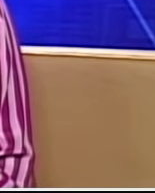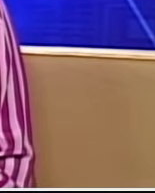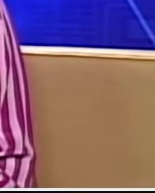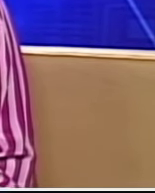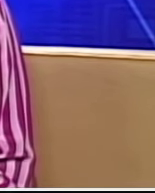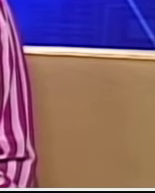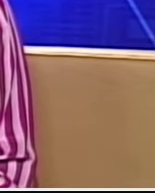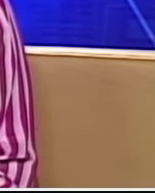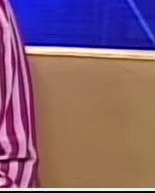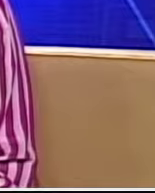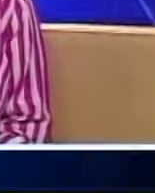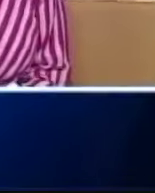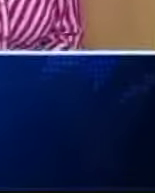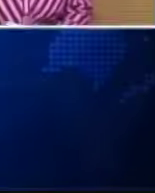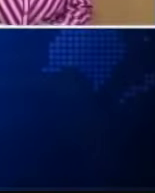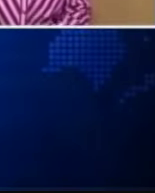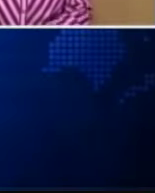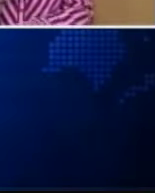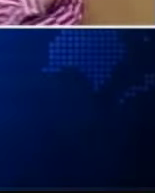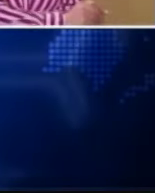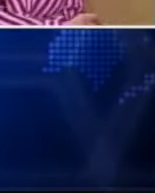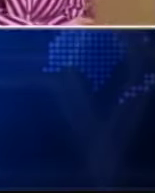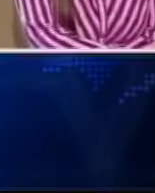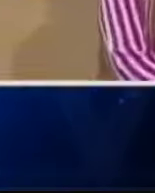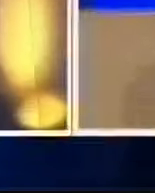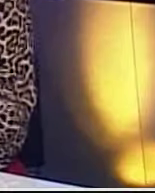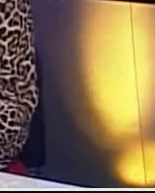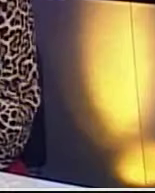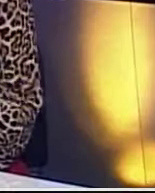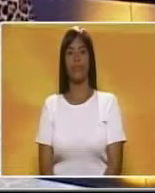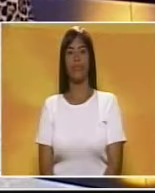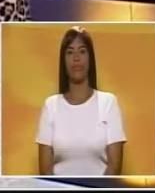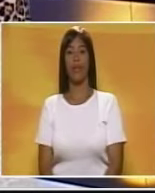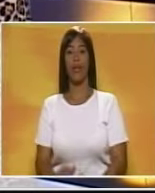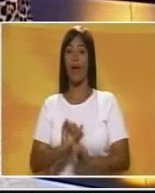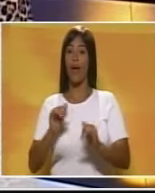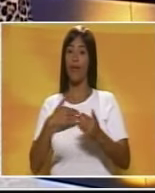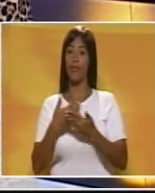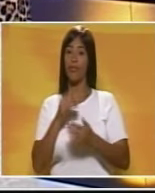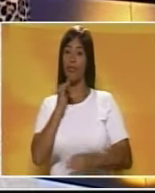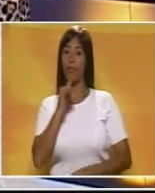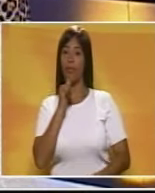también. Que tengan todos feliz tarde. Gracias, Andrina. Amigos, hasta aquí la presente